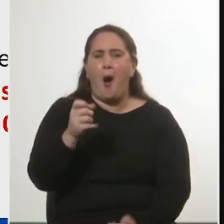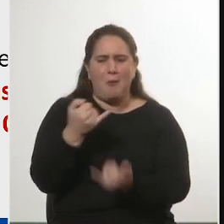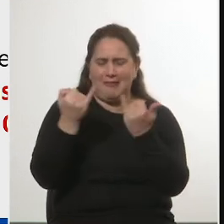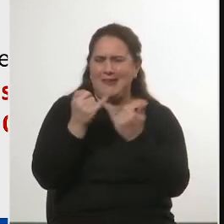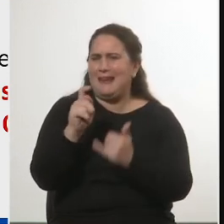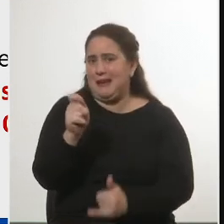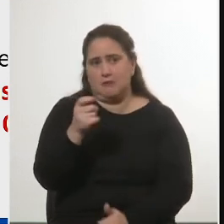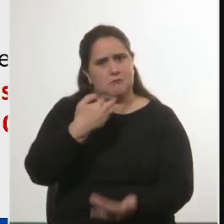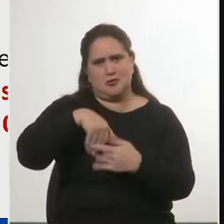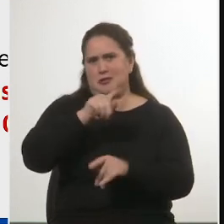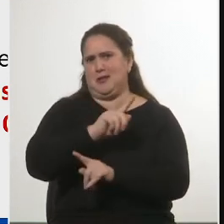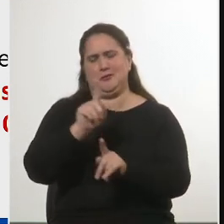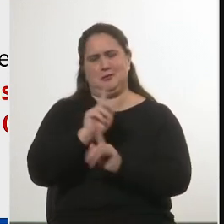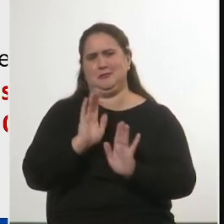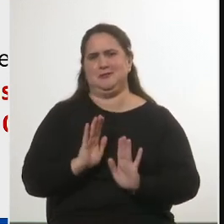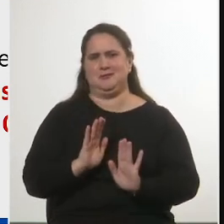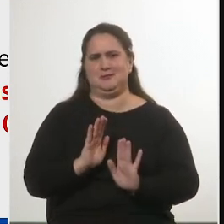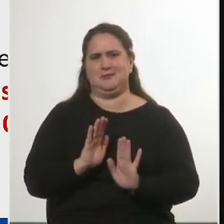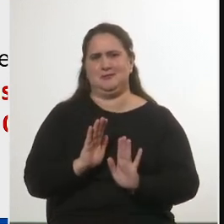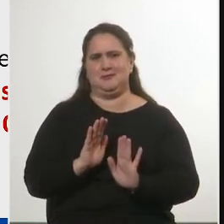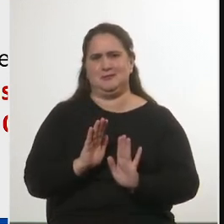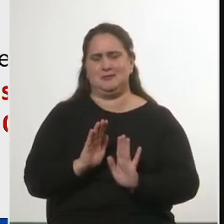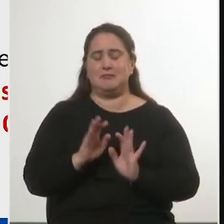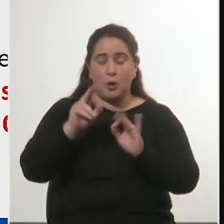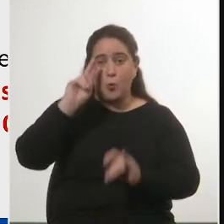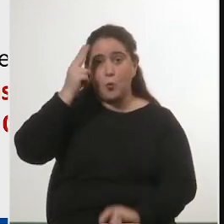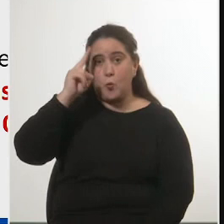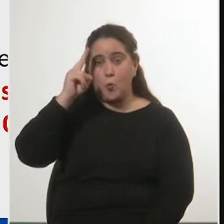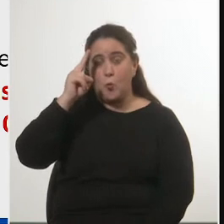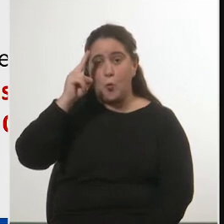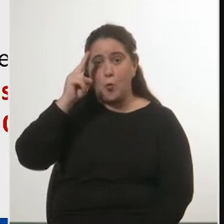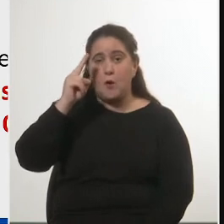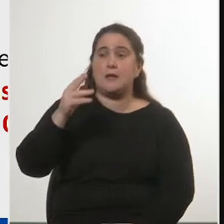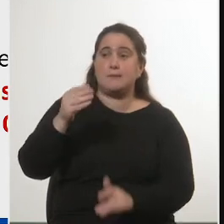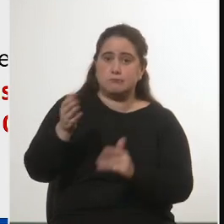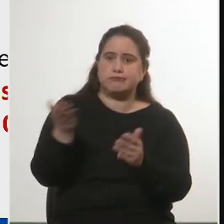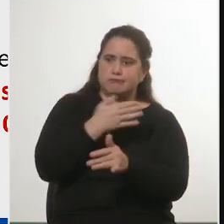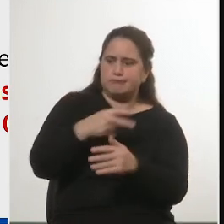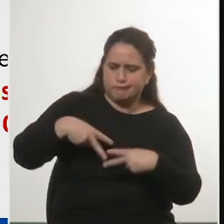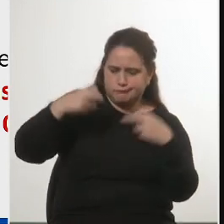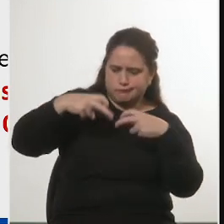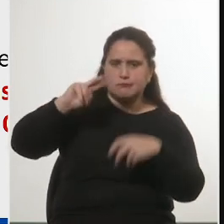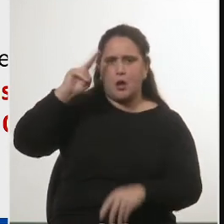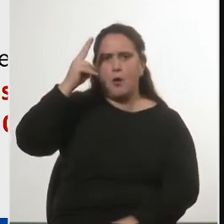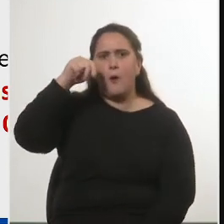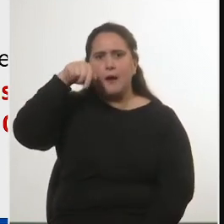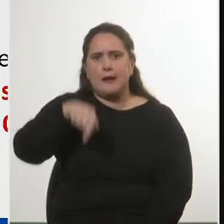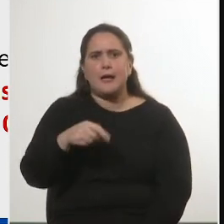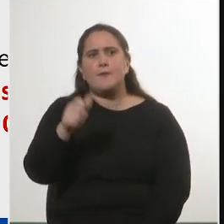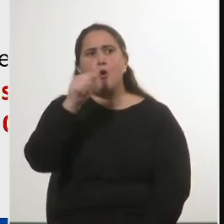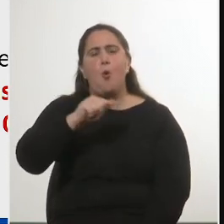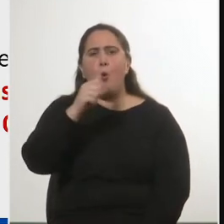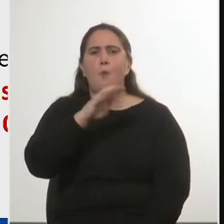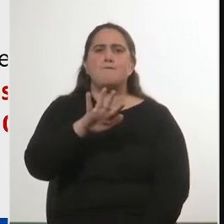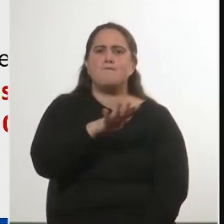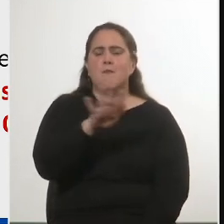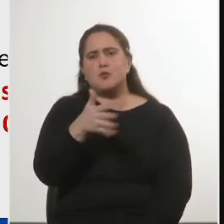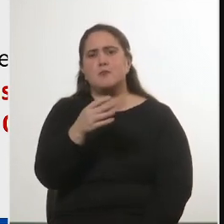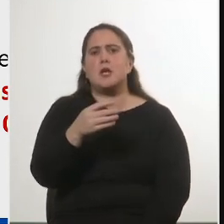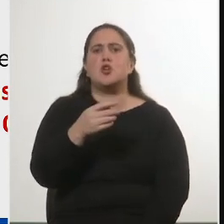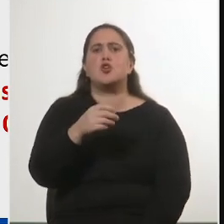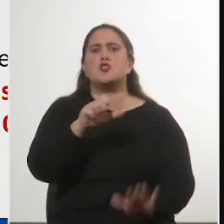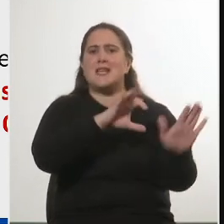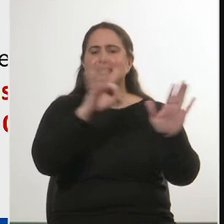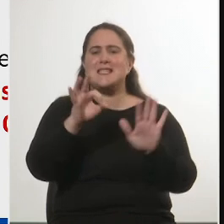la mayoría de nosotros no consuma eso. En el Uruguay, según los estudios hechos en Uruguay, se consume un promedio